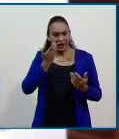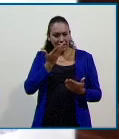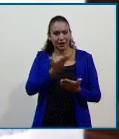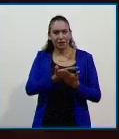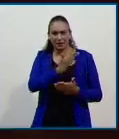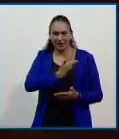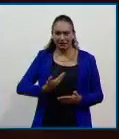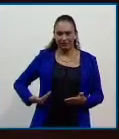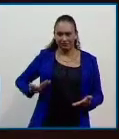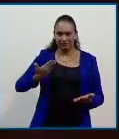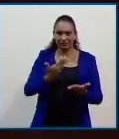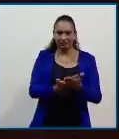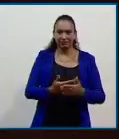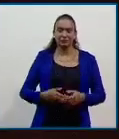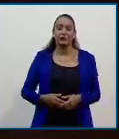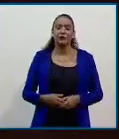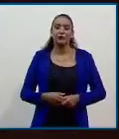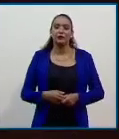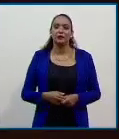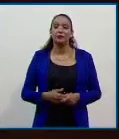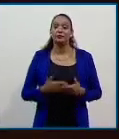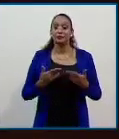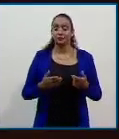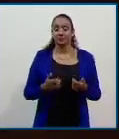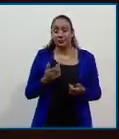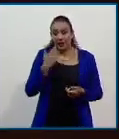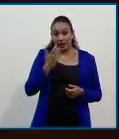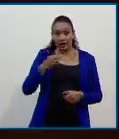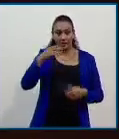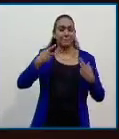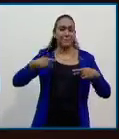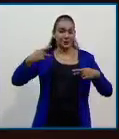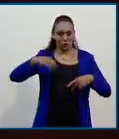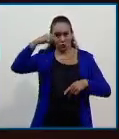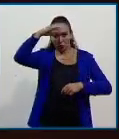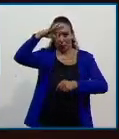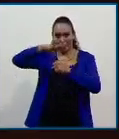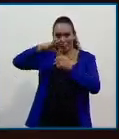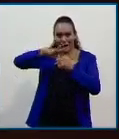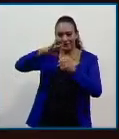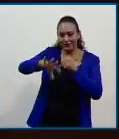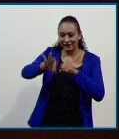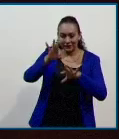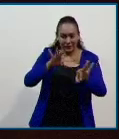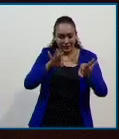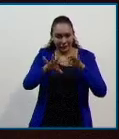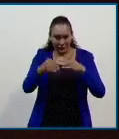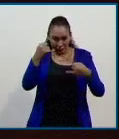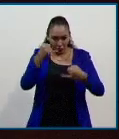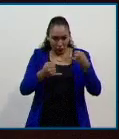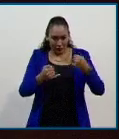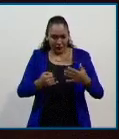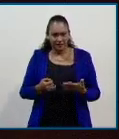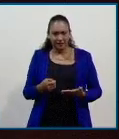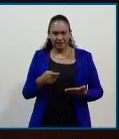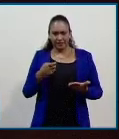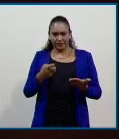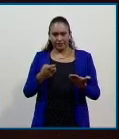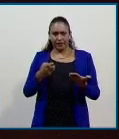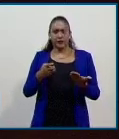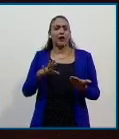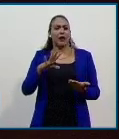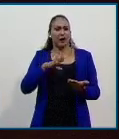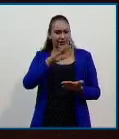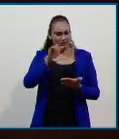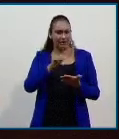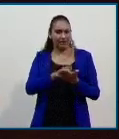Ejecutivo Federal. Aun cuando la elección popular de las personas juzgadoras no es necesariamente incompatible con la Convención